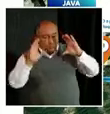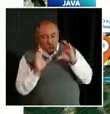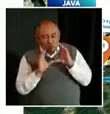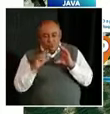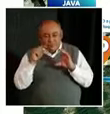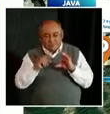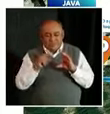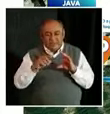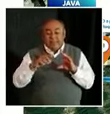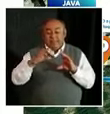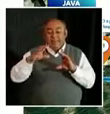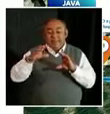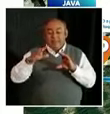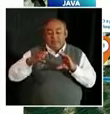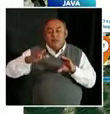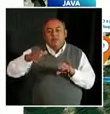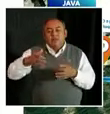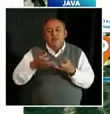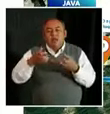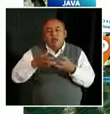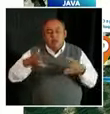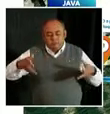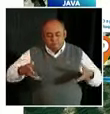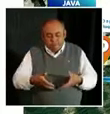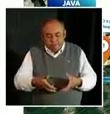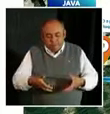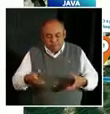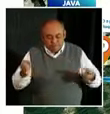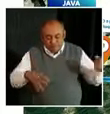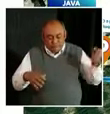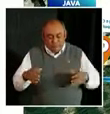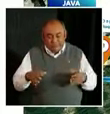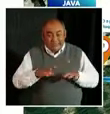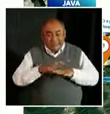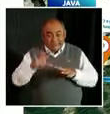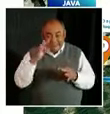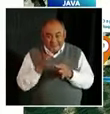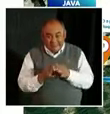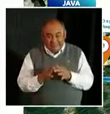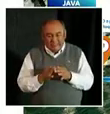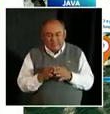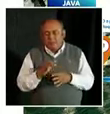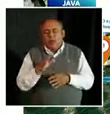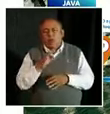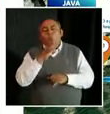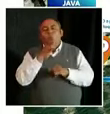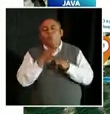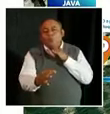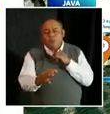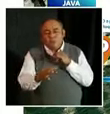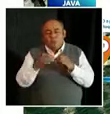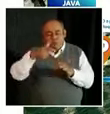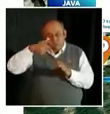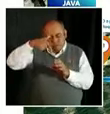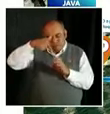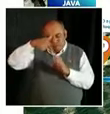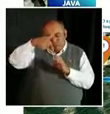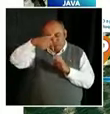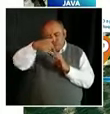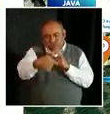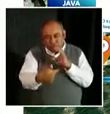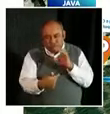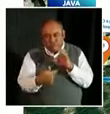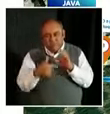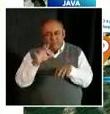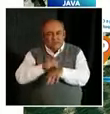la zanja, es donde se hace el soldado final. Cada una de estas